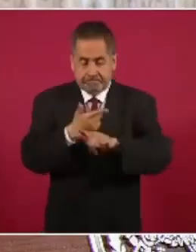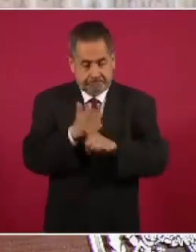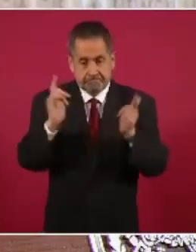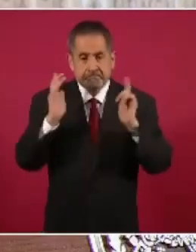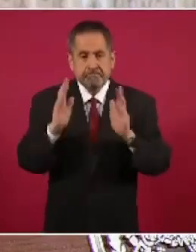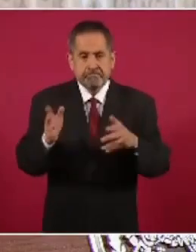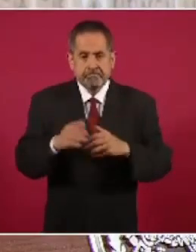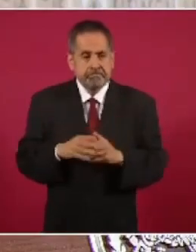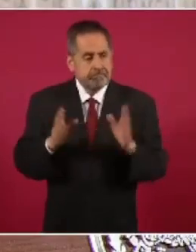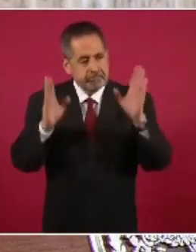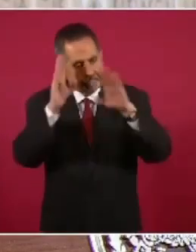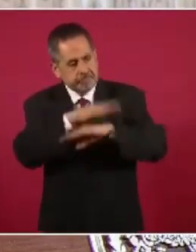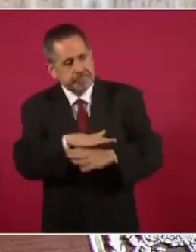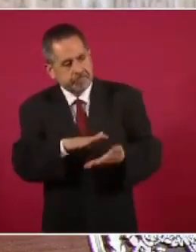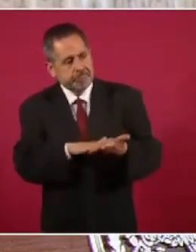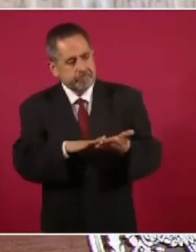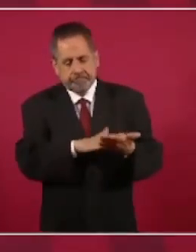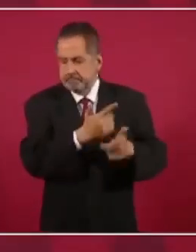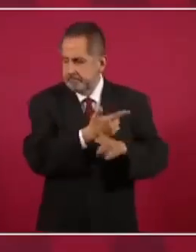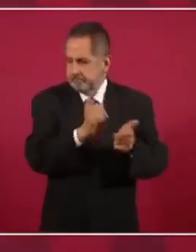con amnistías y